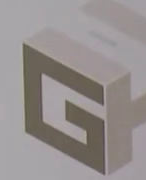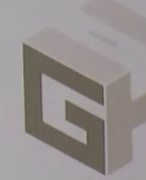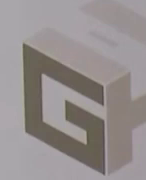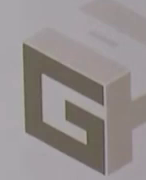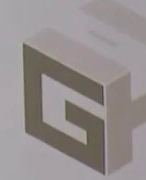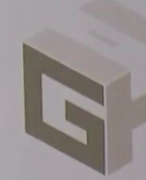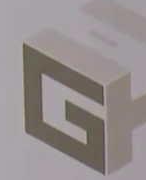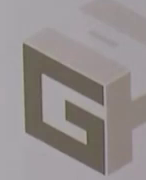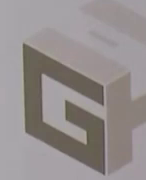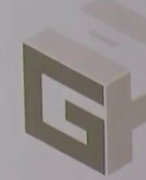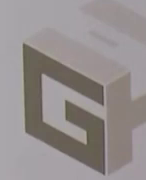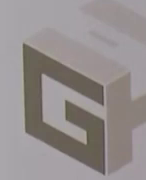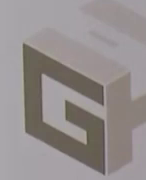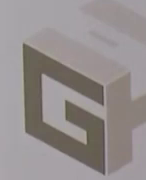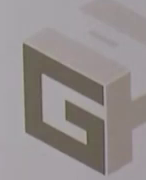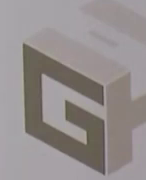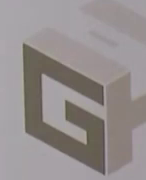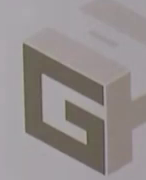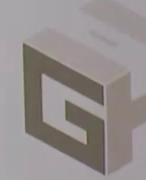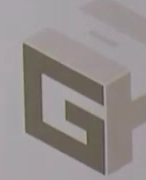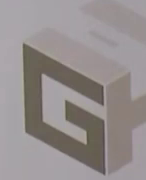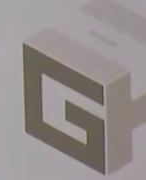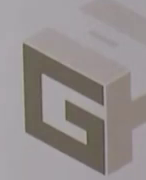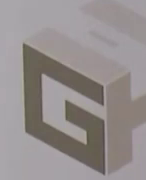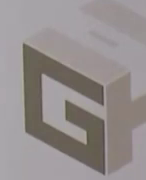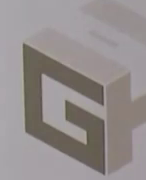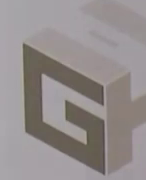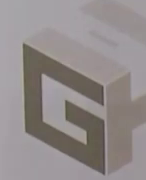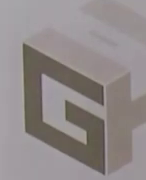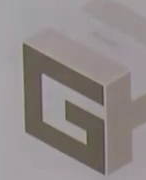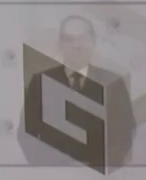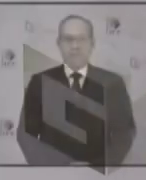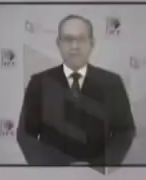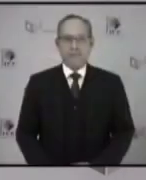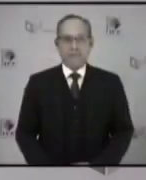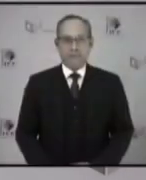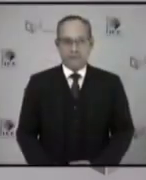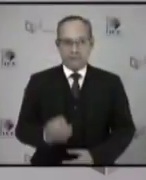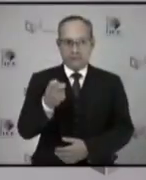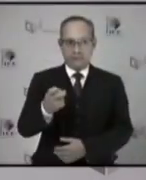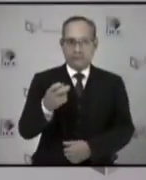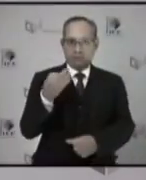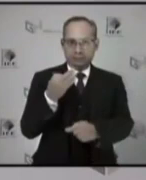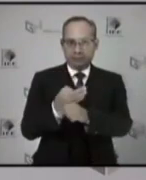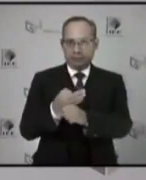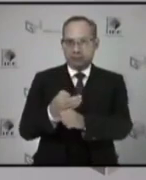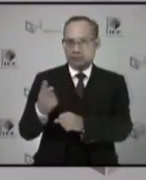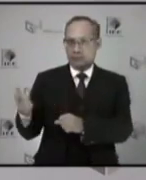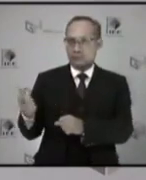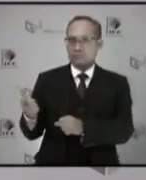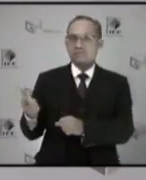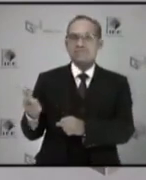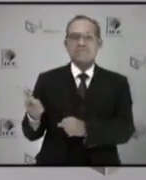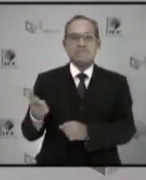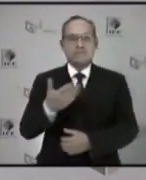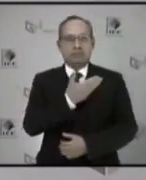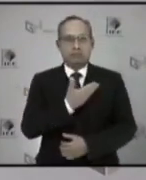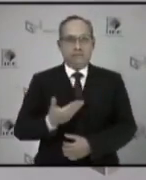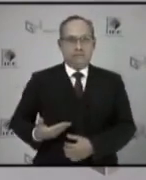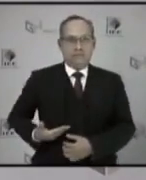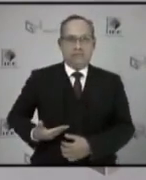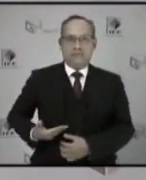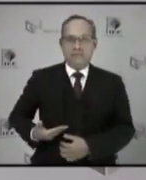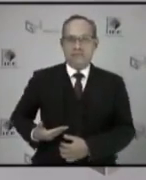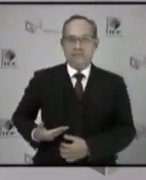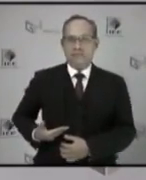una sola acción que te dé el reconocimiento. Por eso solo hablas del presidente de la República, porque no tienes